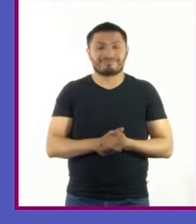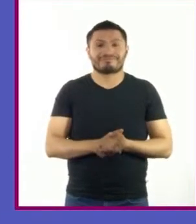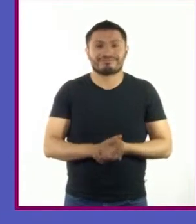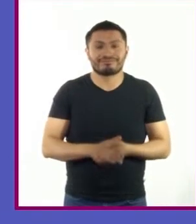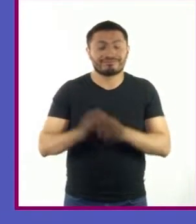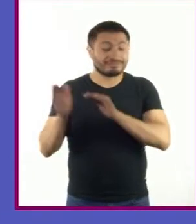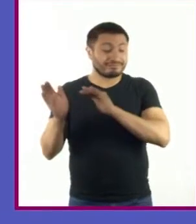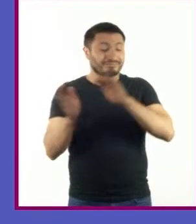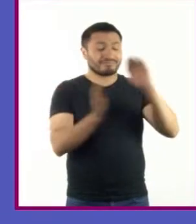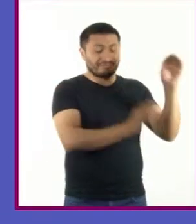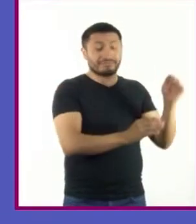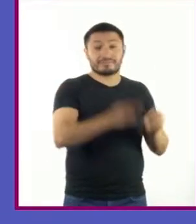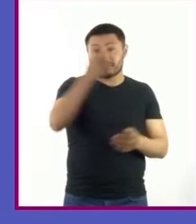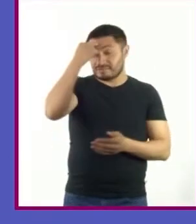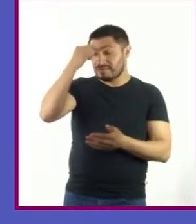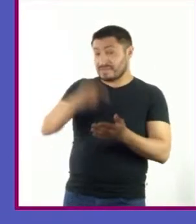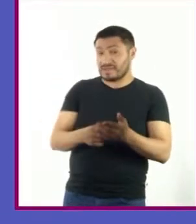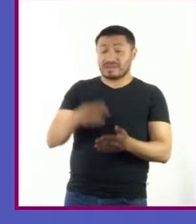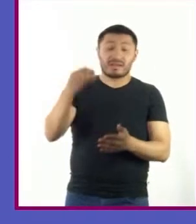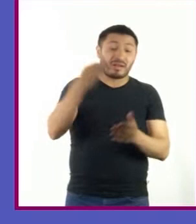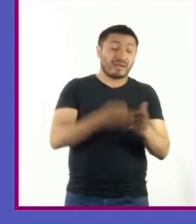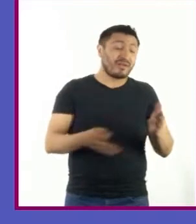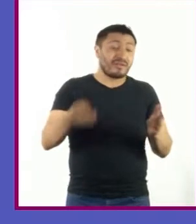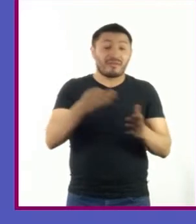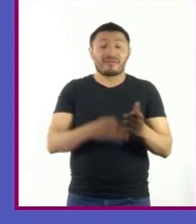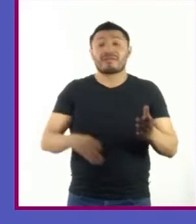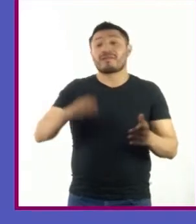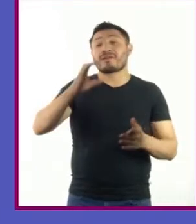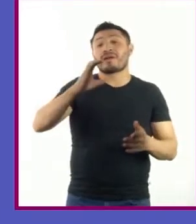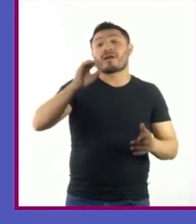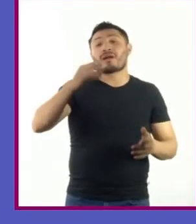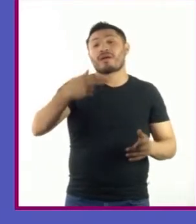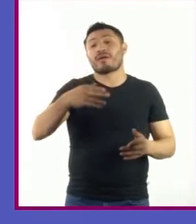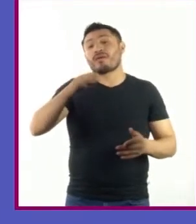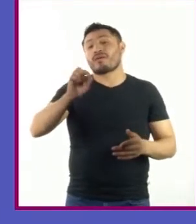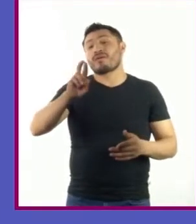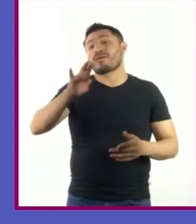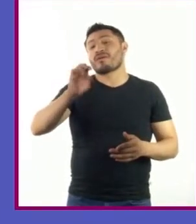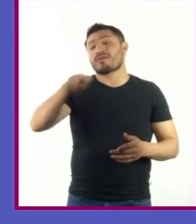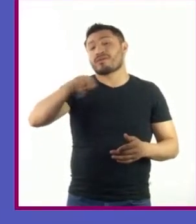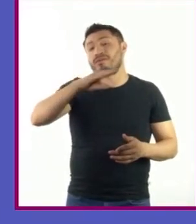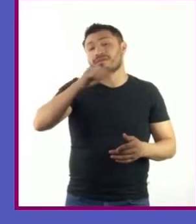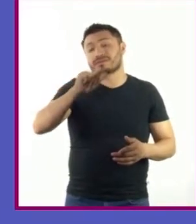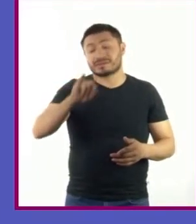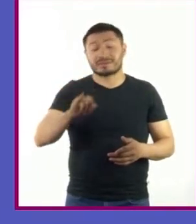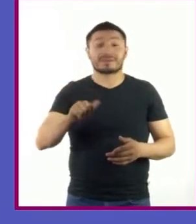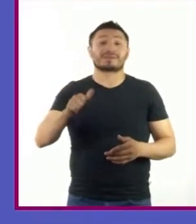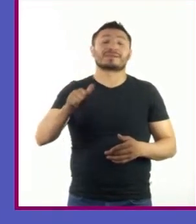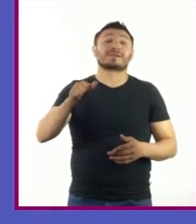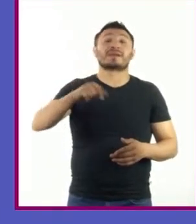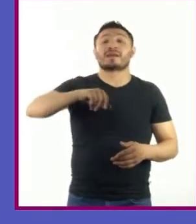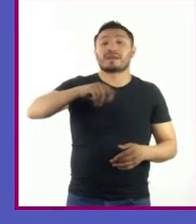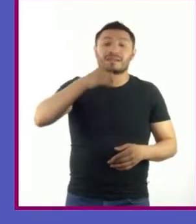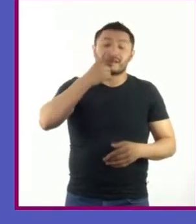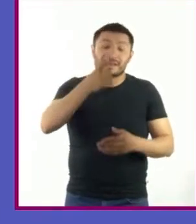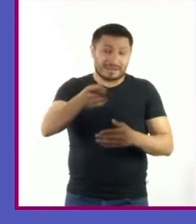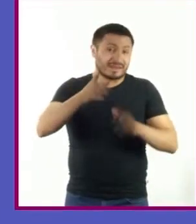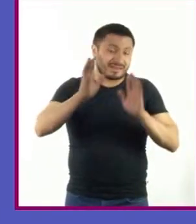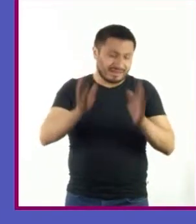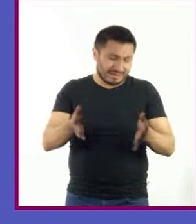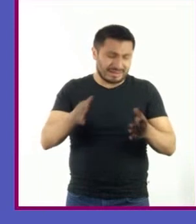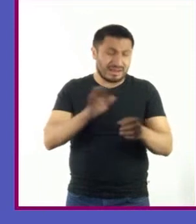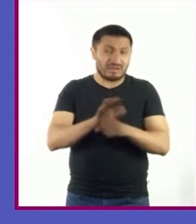otro lado, creo que hay faltas de coherencia, tanto las que ya mencionamos como otras donde no se entienden bien